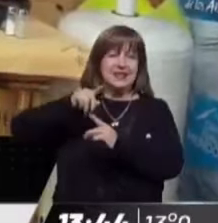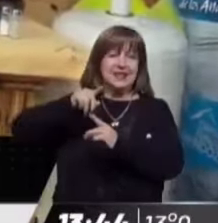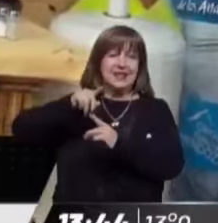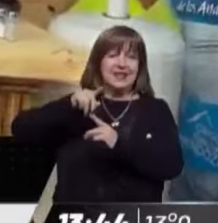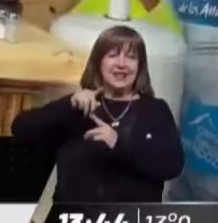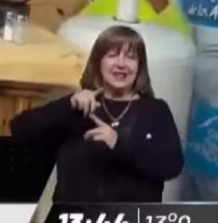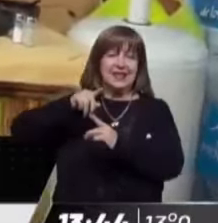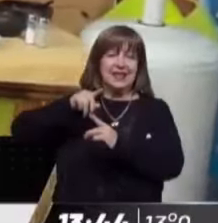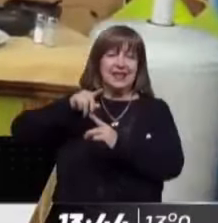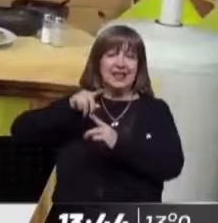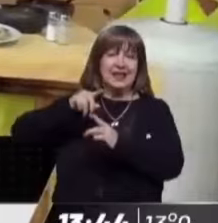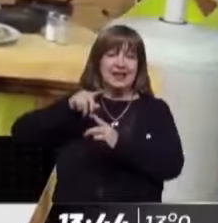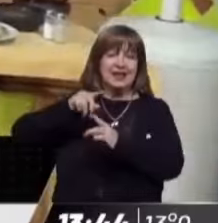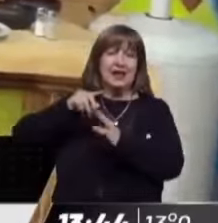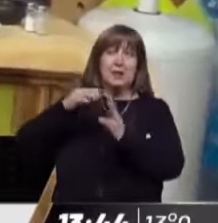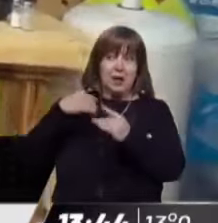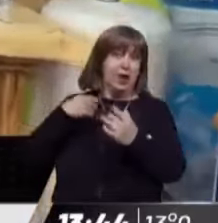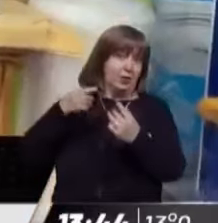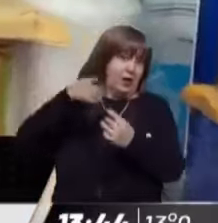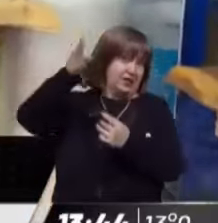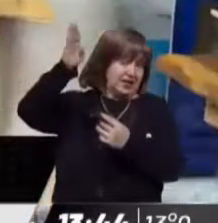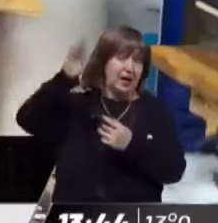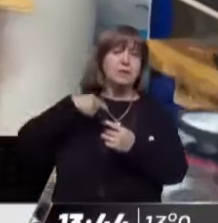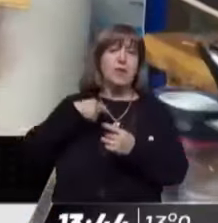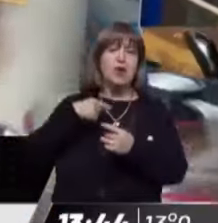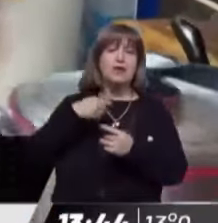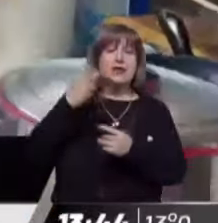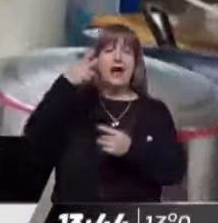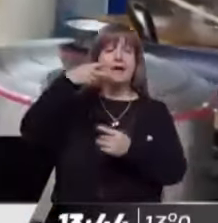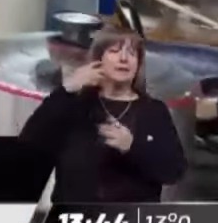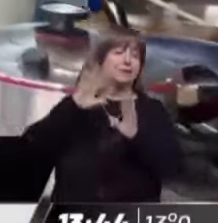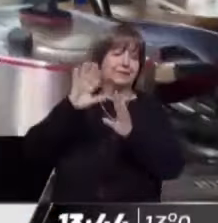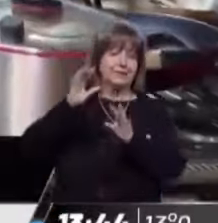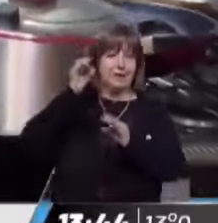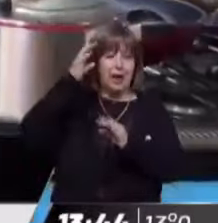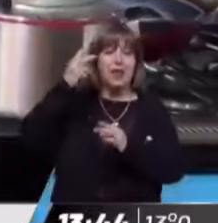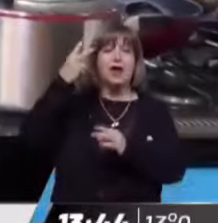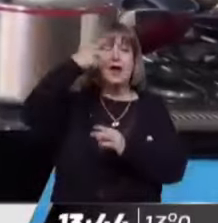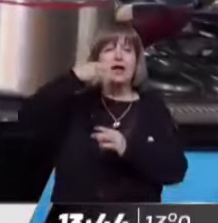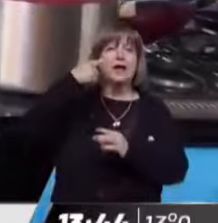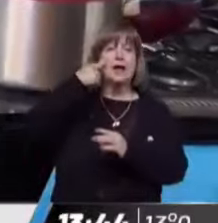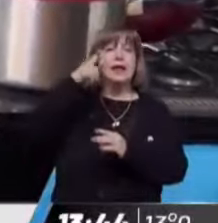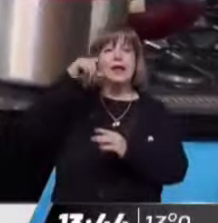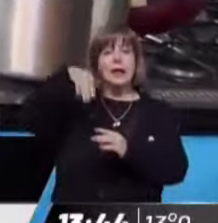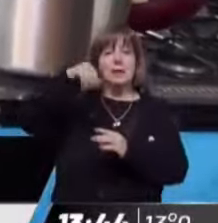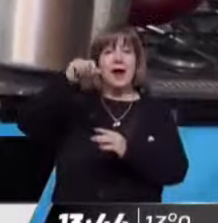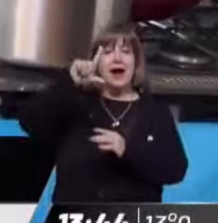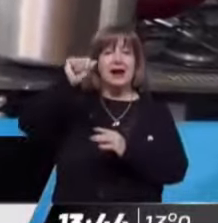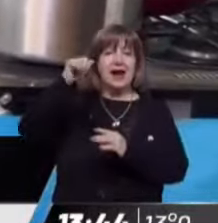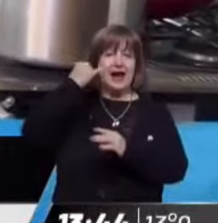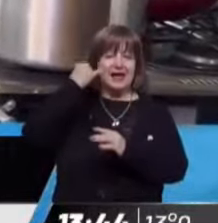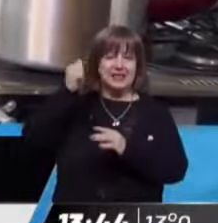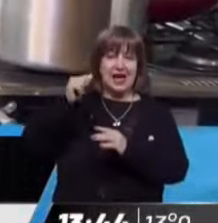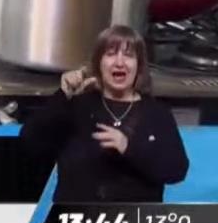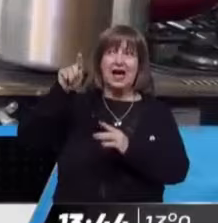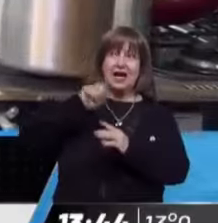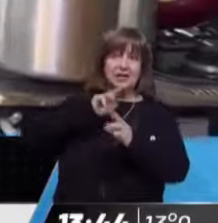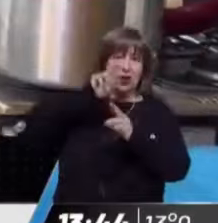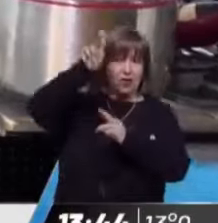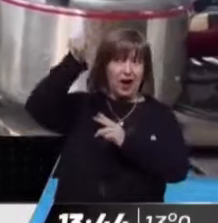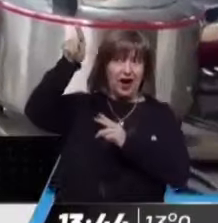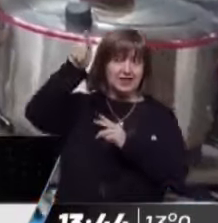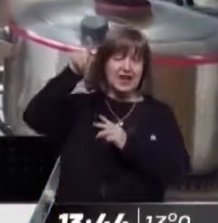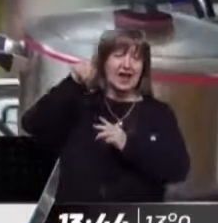abajo, estabas en el Himalaya, de verdad. ¿Fuiste encargada de cocina en el Himalaya? Estuvimos ahí encargada de cocina, sí. ¿Cómo fue esa experiencia? Maravillosa, me